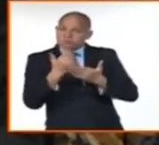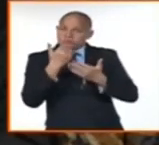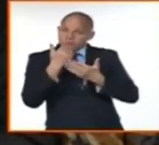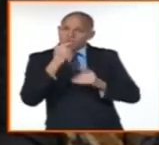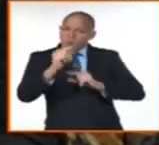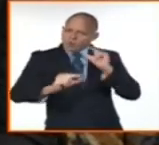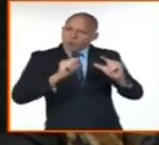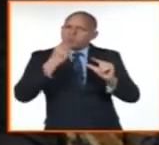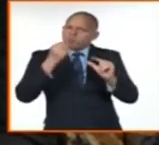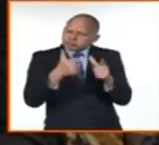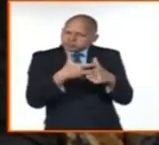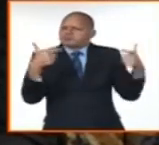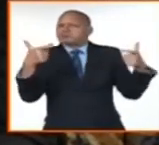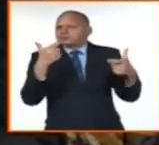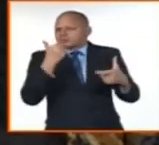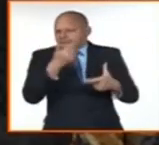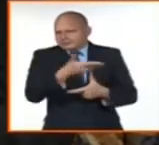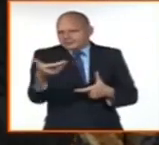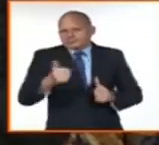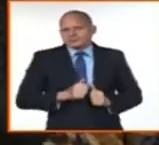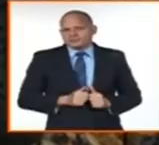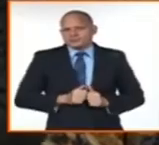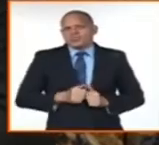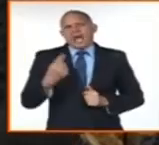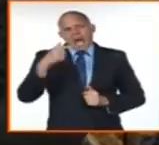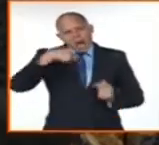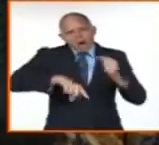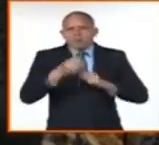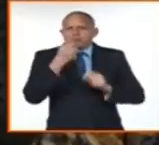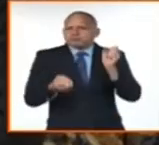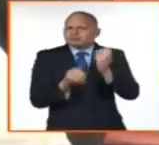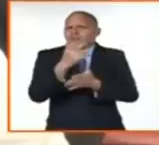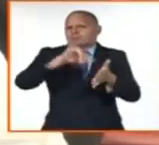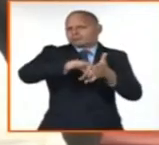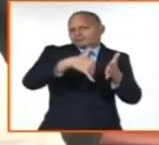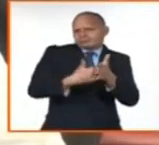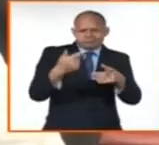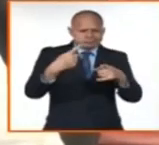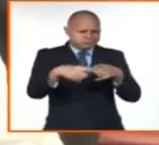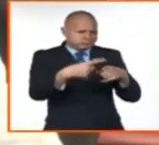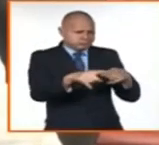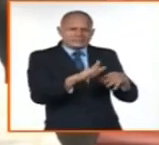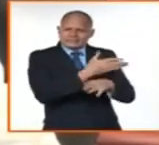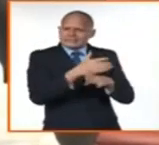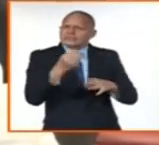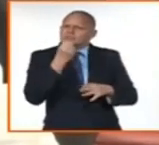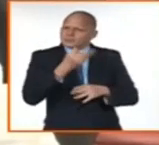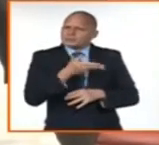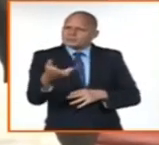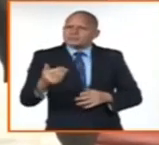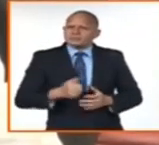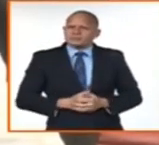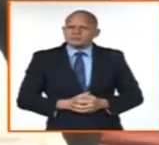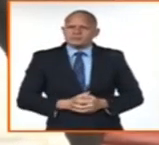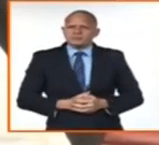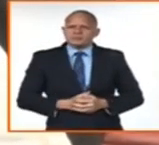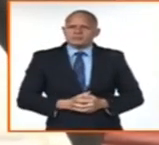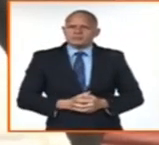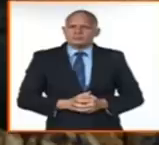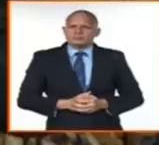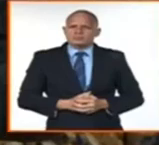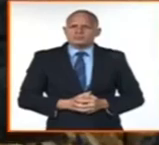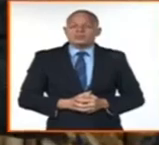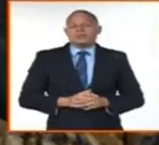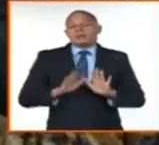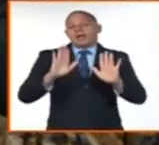podemos desarrollar más con un grupo de proyectos que sean emancipadores, que sean enaltecedores, que nos unan. Y entonces, ¿hacia